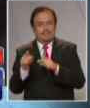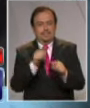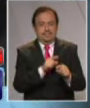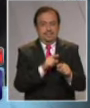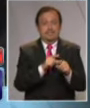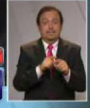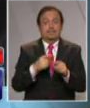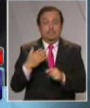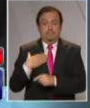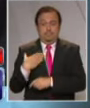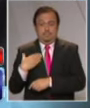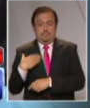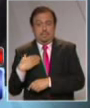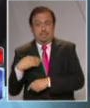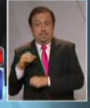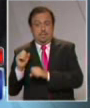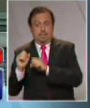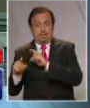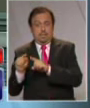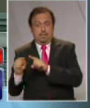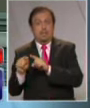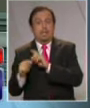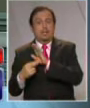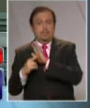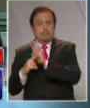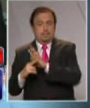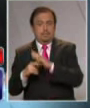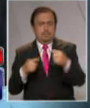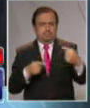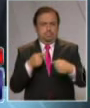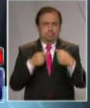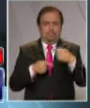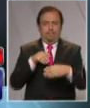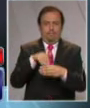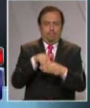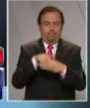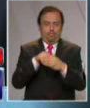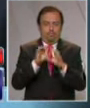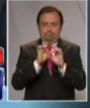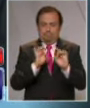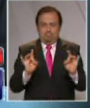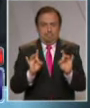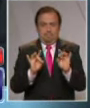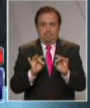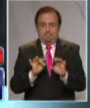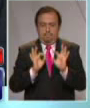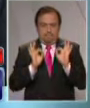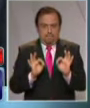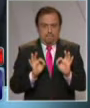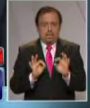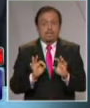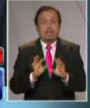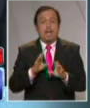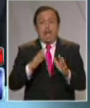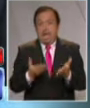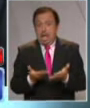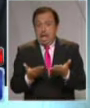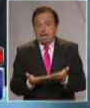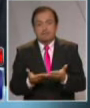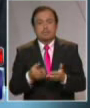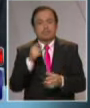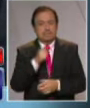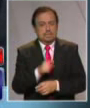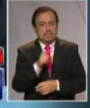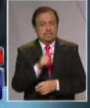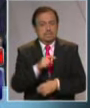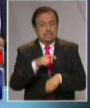encontraban mi representado con el senador Bianchi en una disputa de carácter electoral absolutamente válida. Ahora bien, en ese